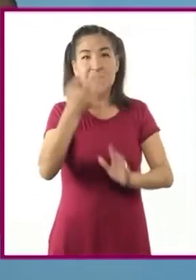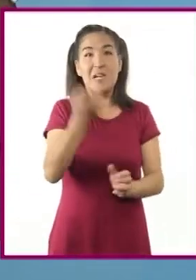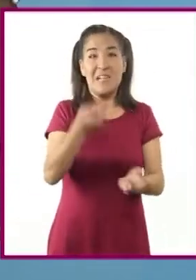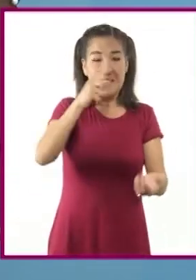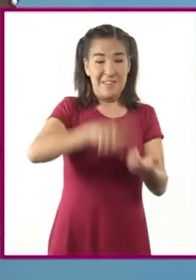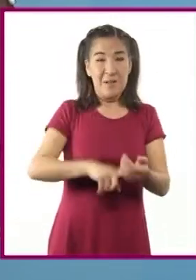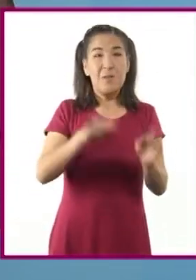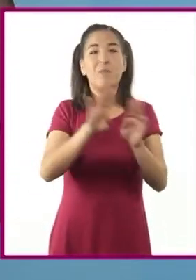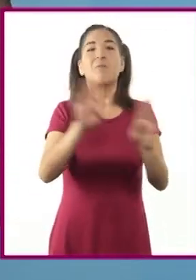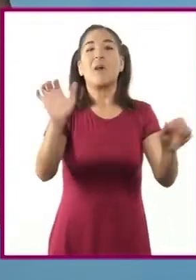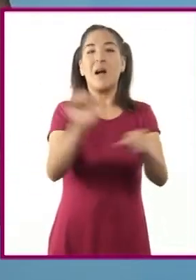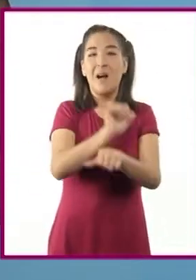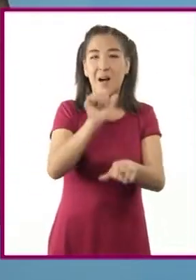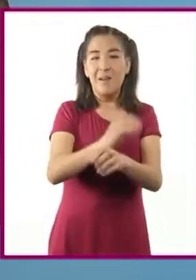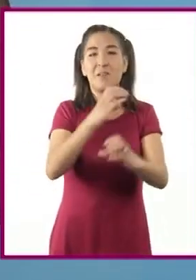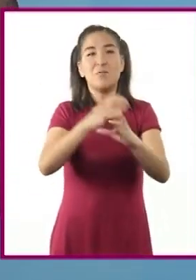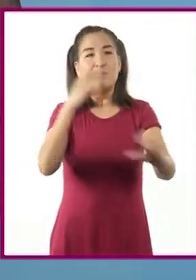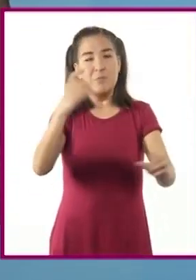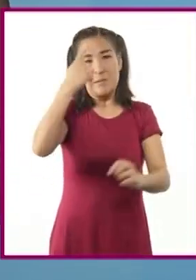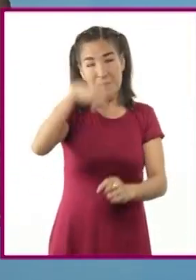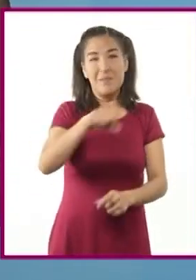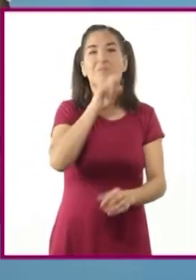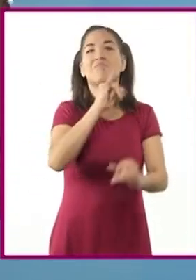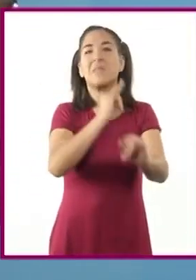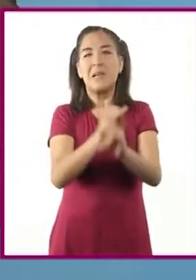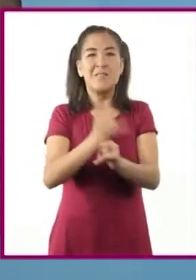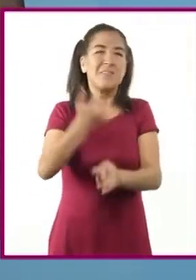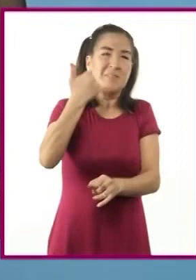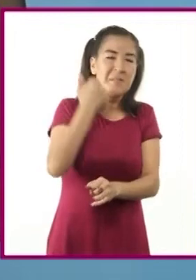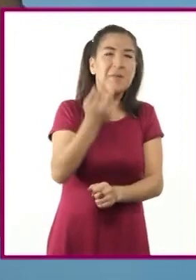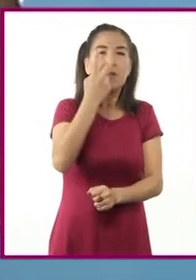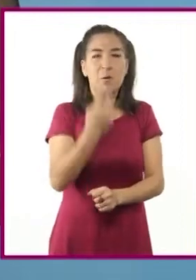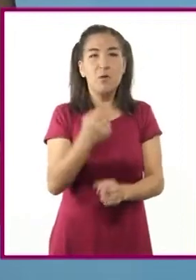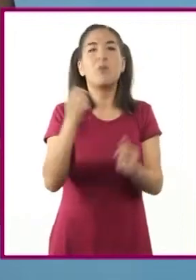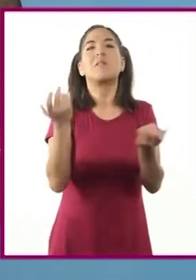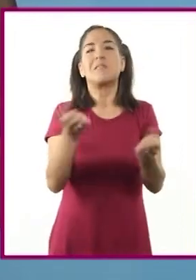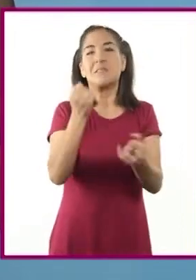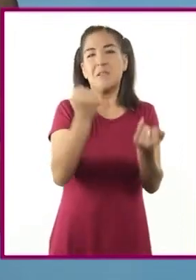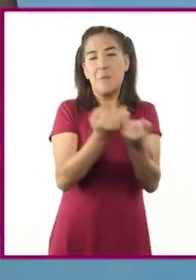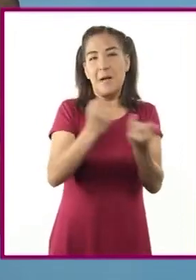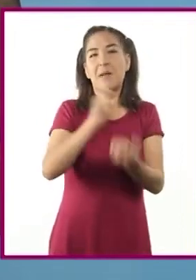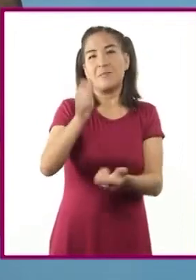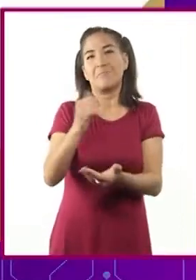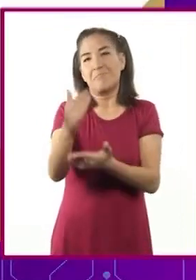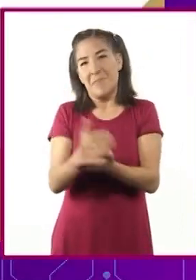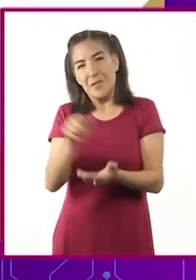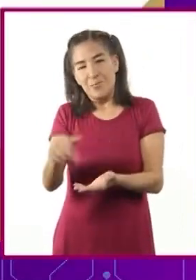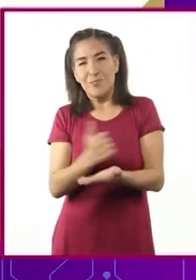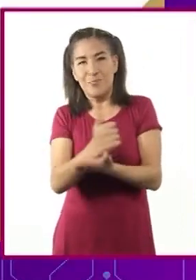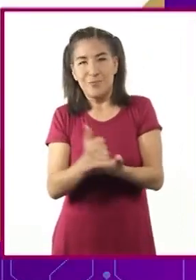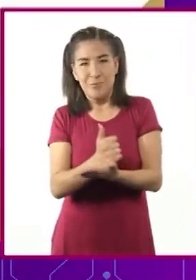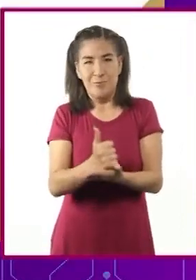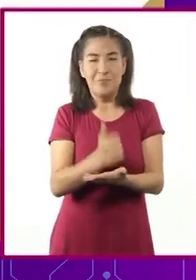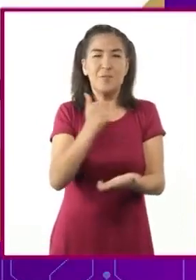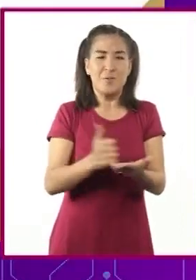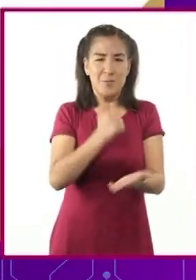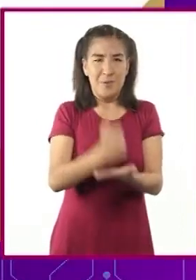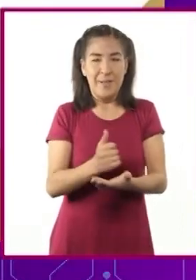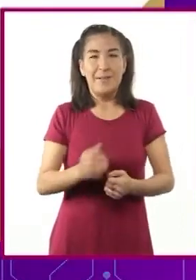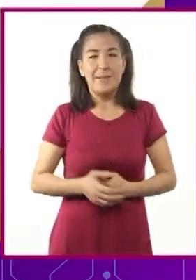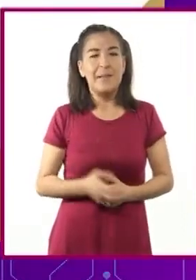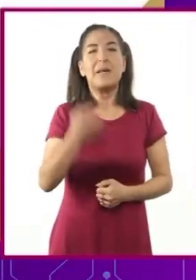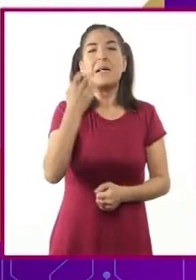medios de transporte y comunicación es menor en comparación con los centros urbanos.